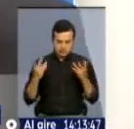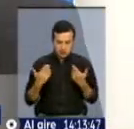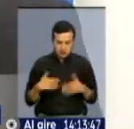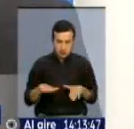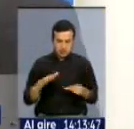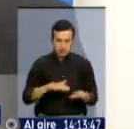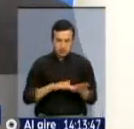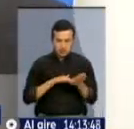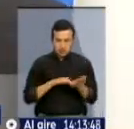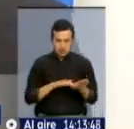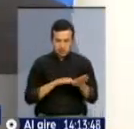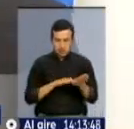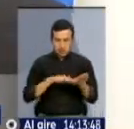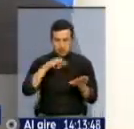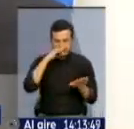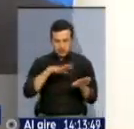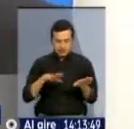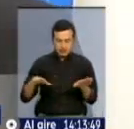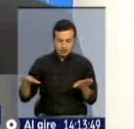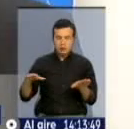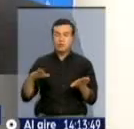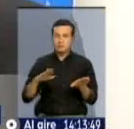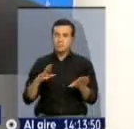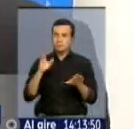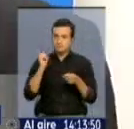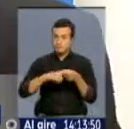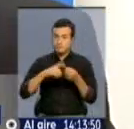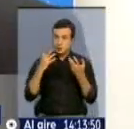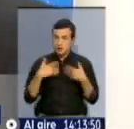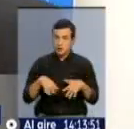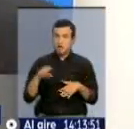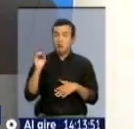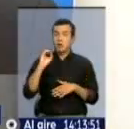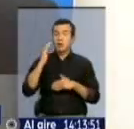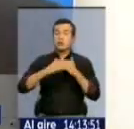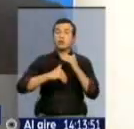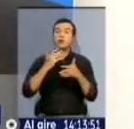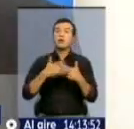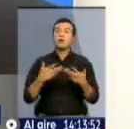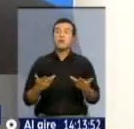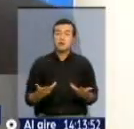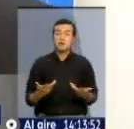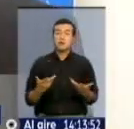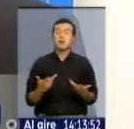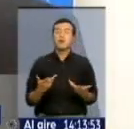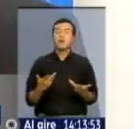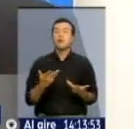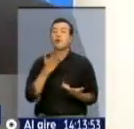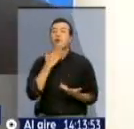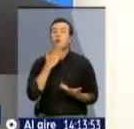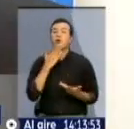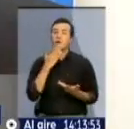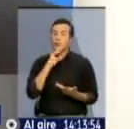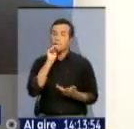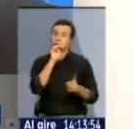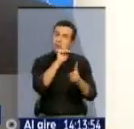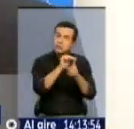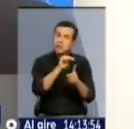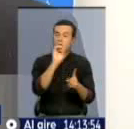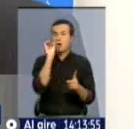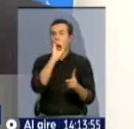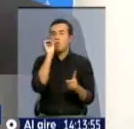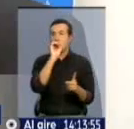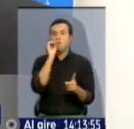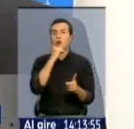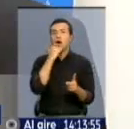que certifica que el niño está debidamente inscrito, y se lo realizará a través de un mensaje o bien a través